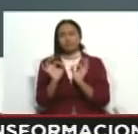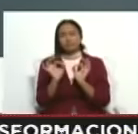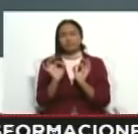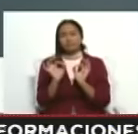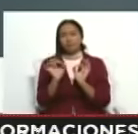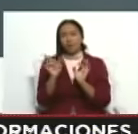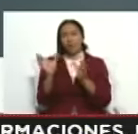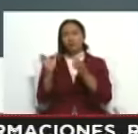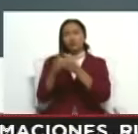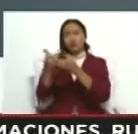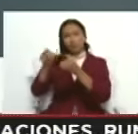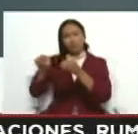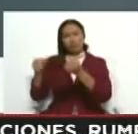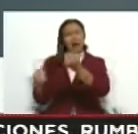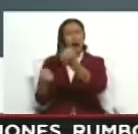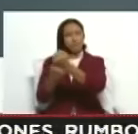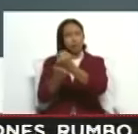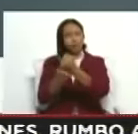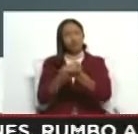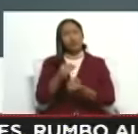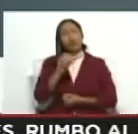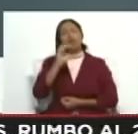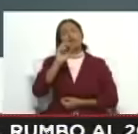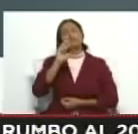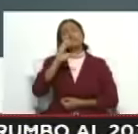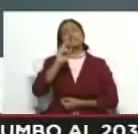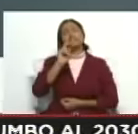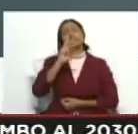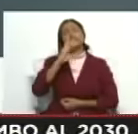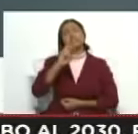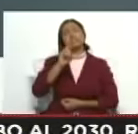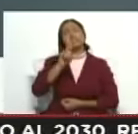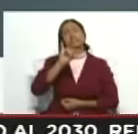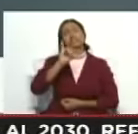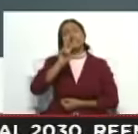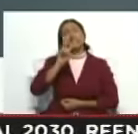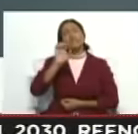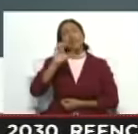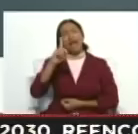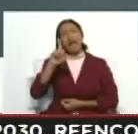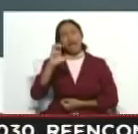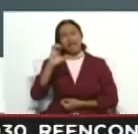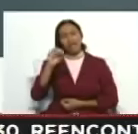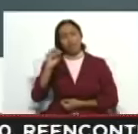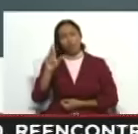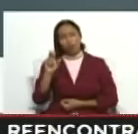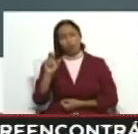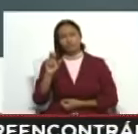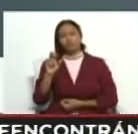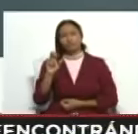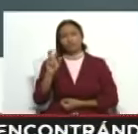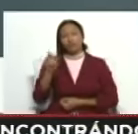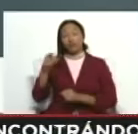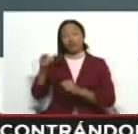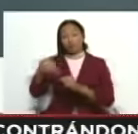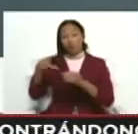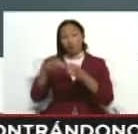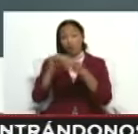agencia mercenaria llamada Silvercorp, donde estaba Grudo, que hubo un contrato de